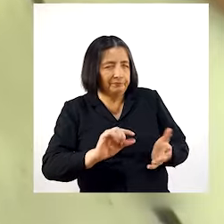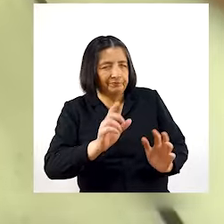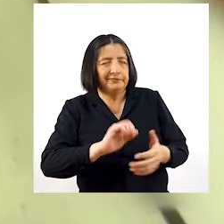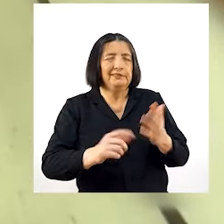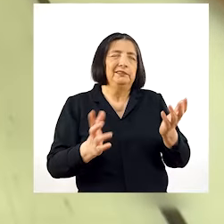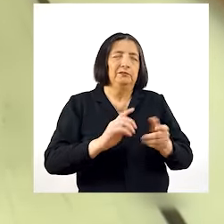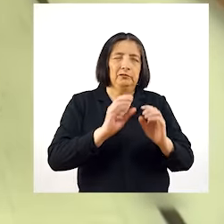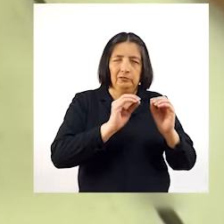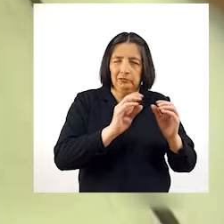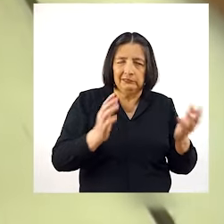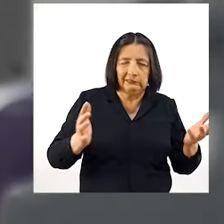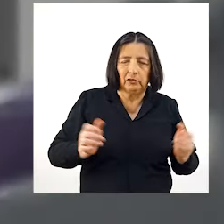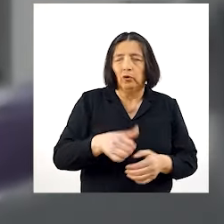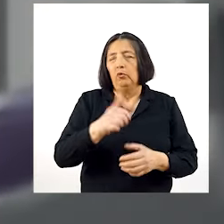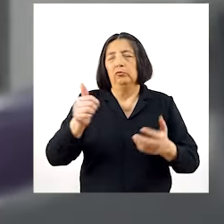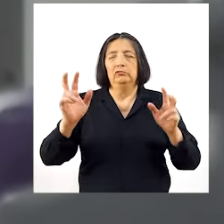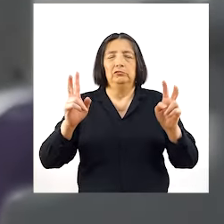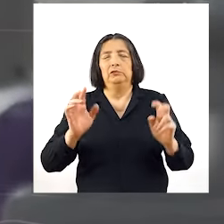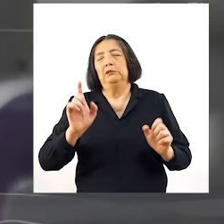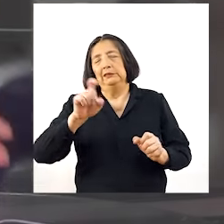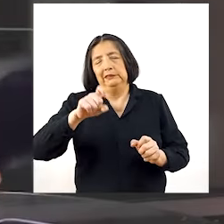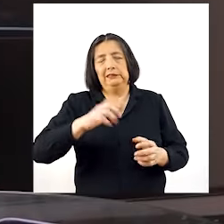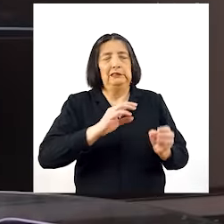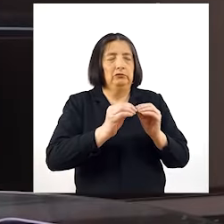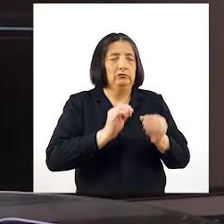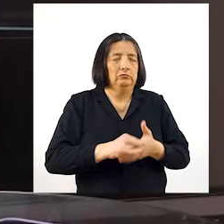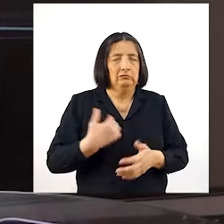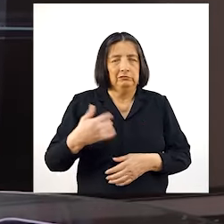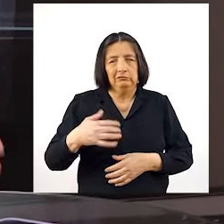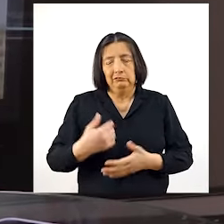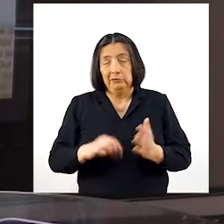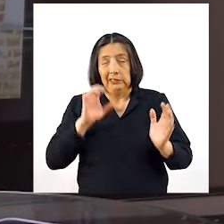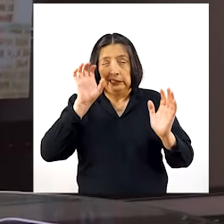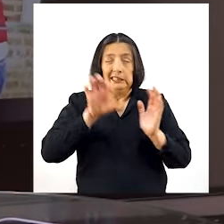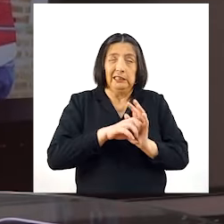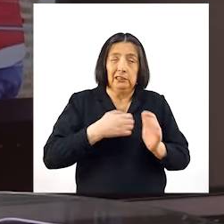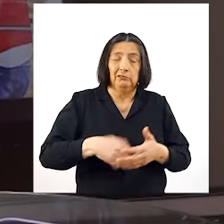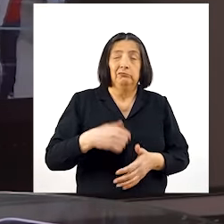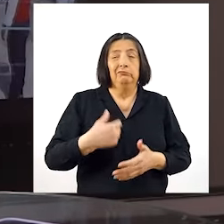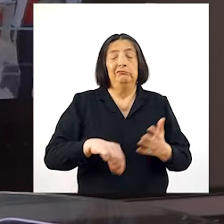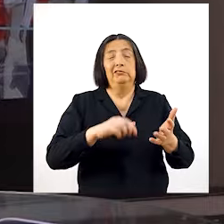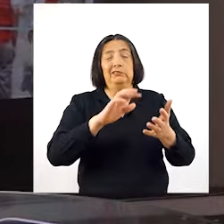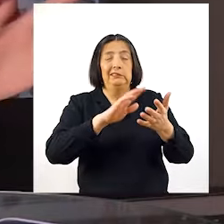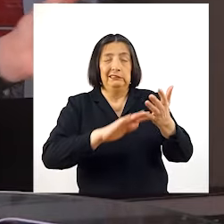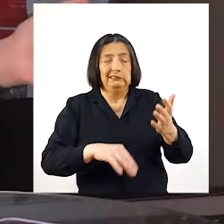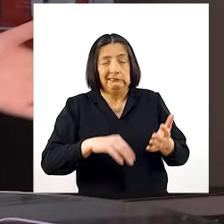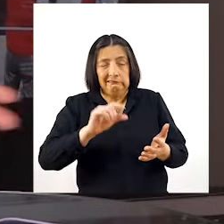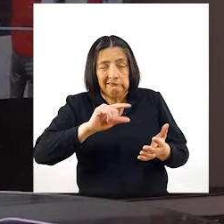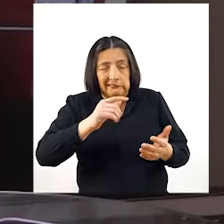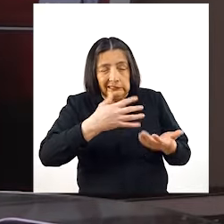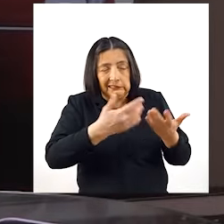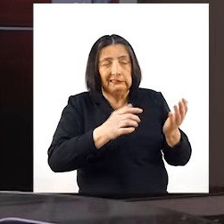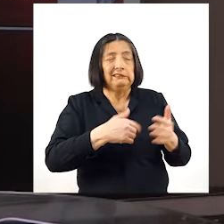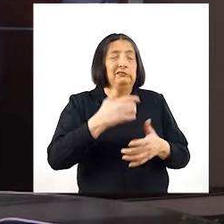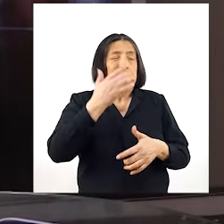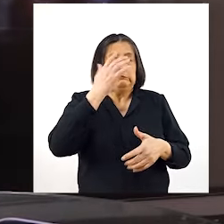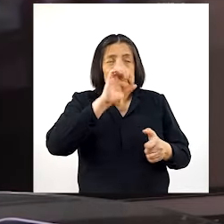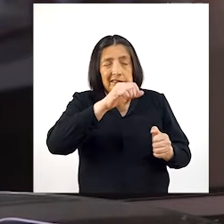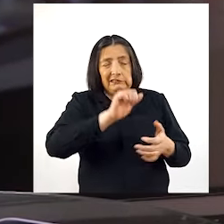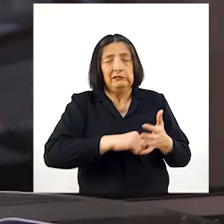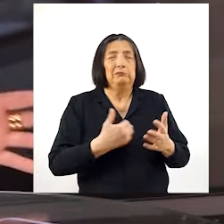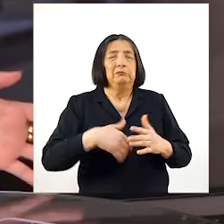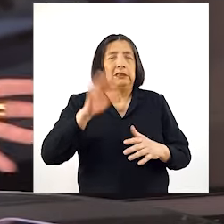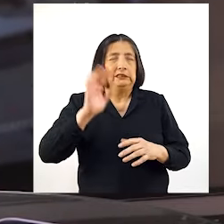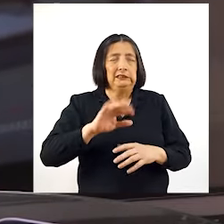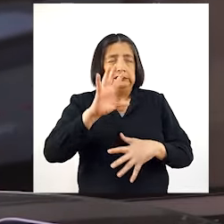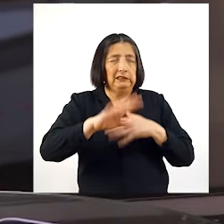alguno u otro de los problemas públicos que lamentablemente requieren solución. El tema de la anemia, por ejemplo, es un aspecto muy importante. Llevamos más de los